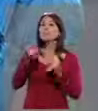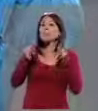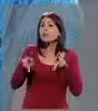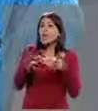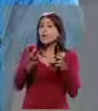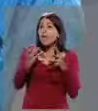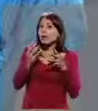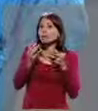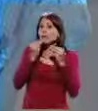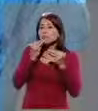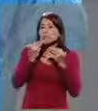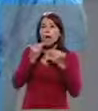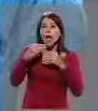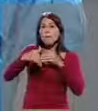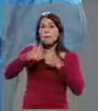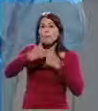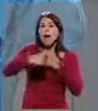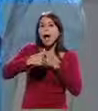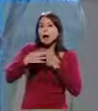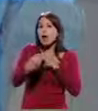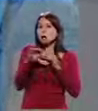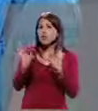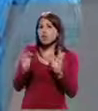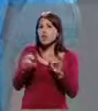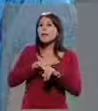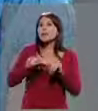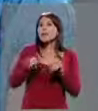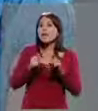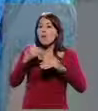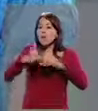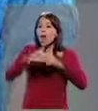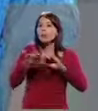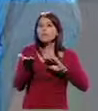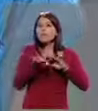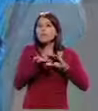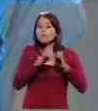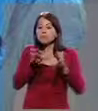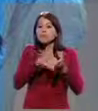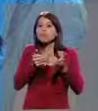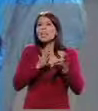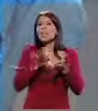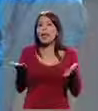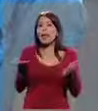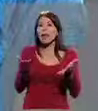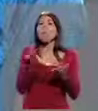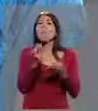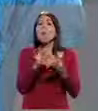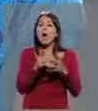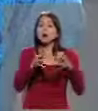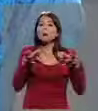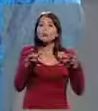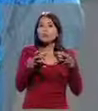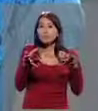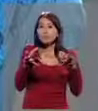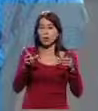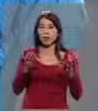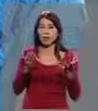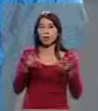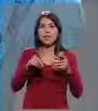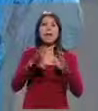desayunar el pan blanco está bien pero qué le voy a poner al pan en Qué cantidad eh Me estoy comiendo ese pan eh debería